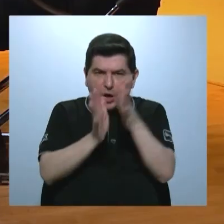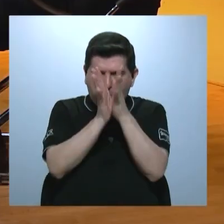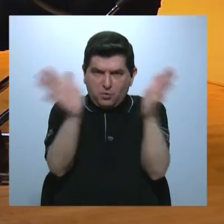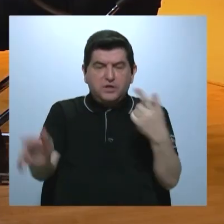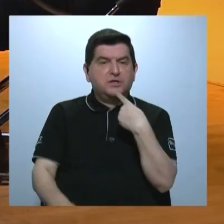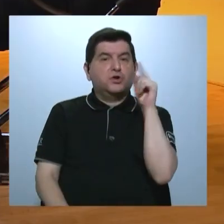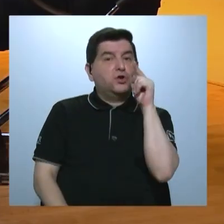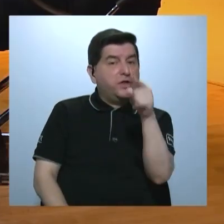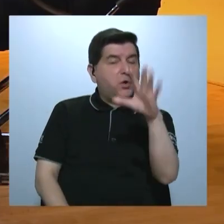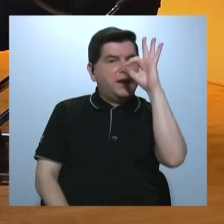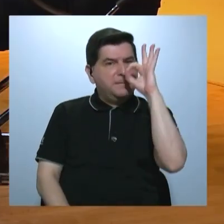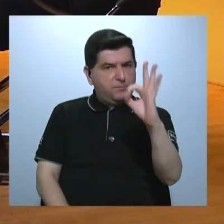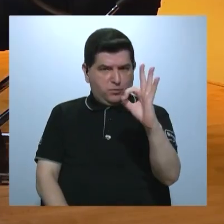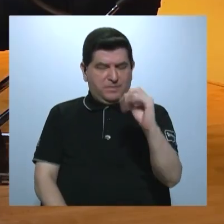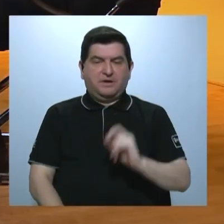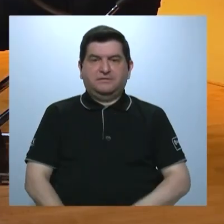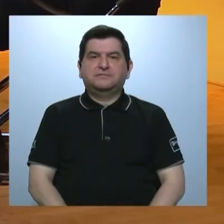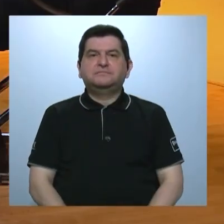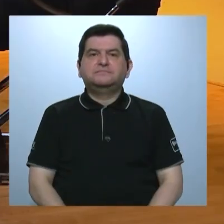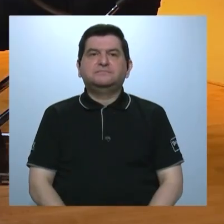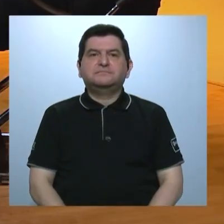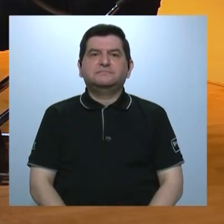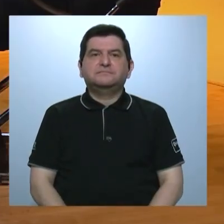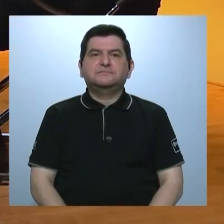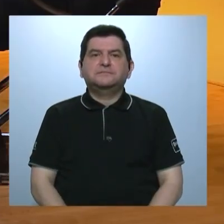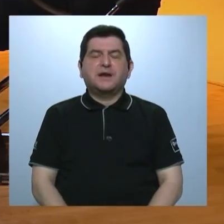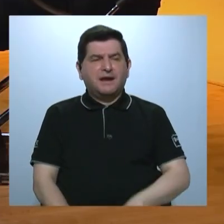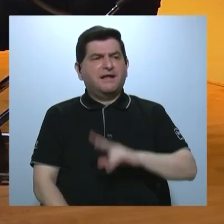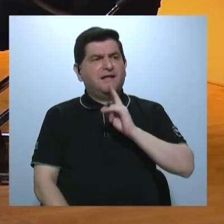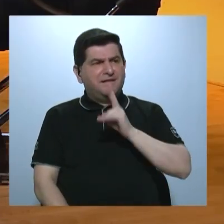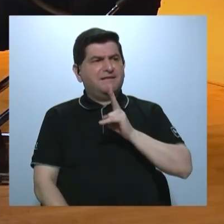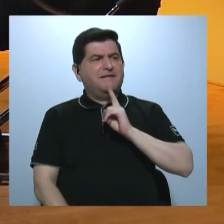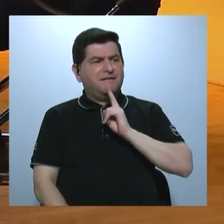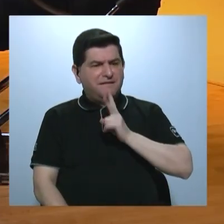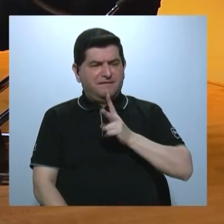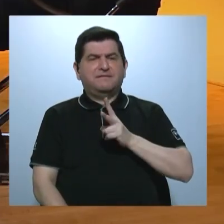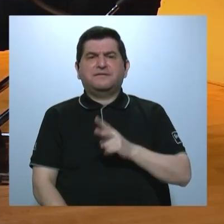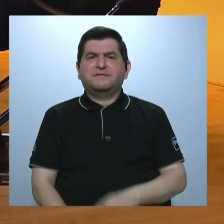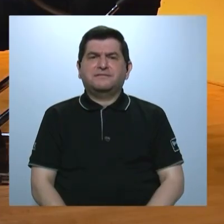lo decía él bien, en realidad